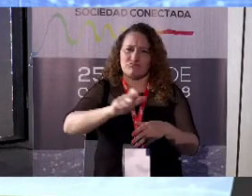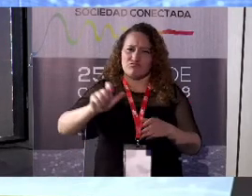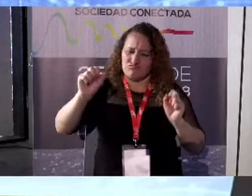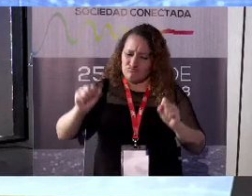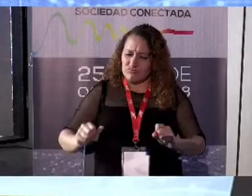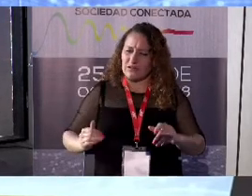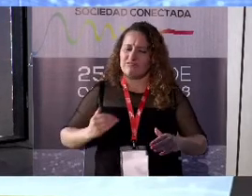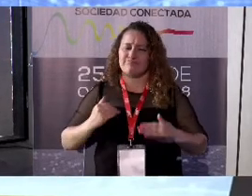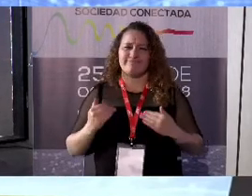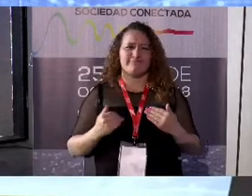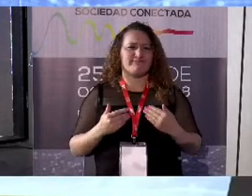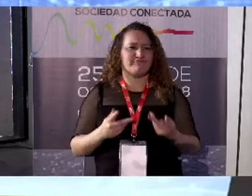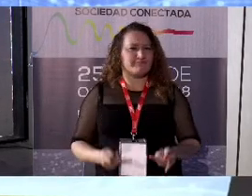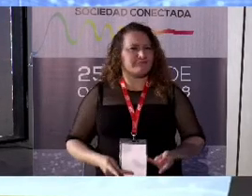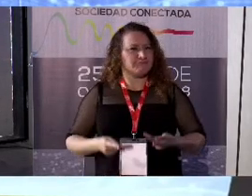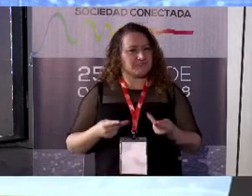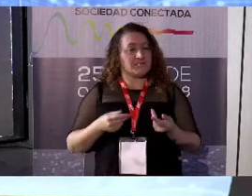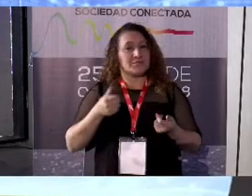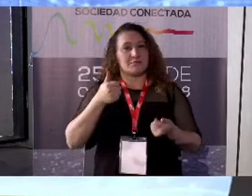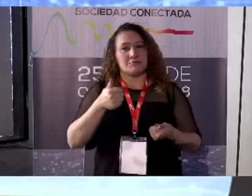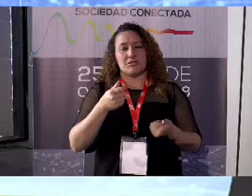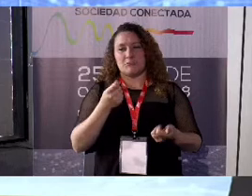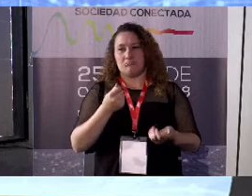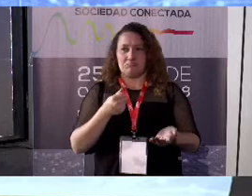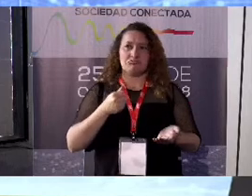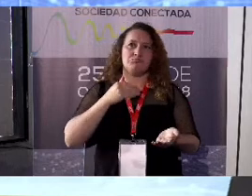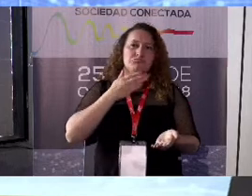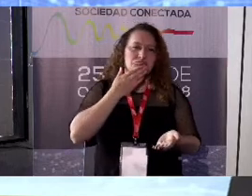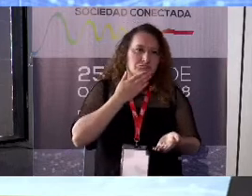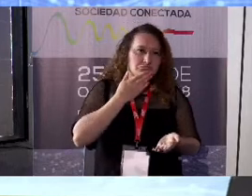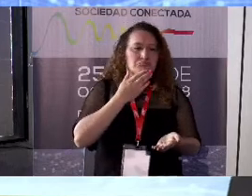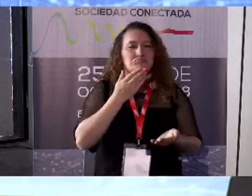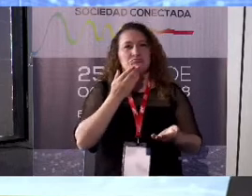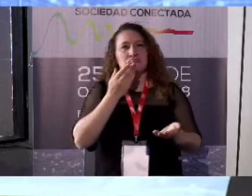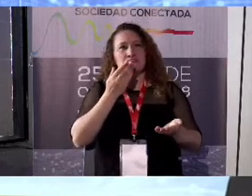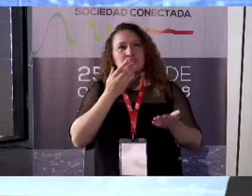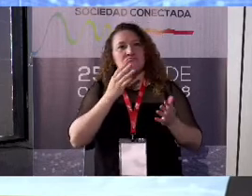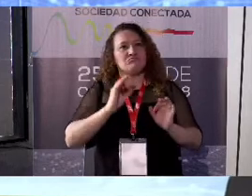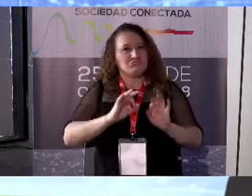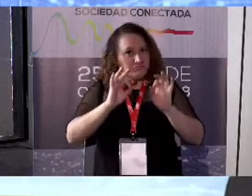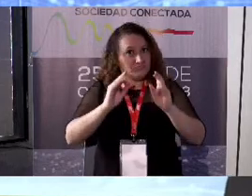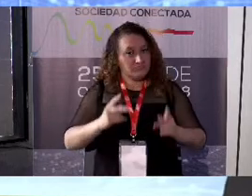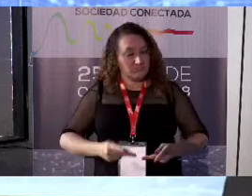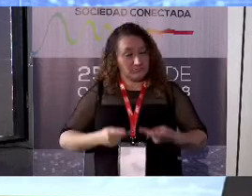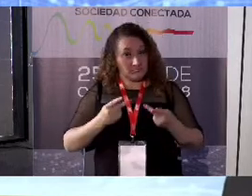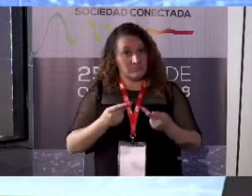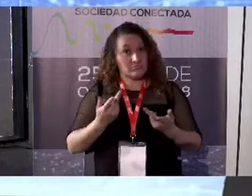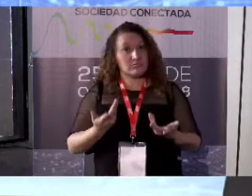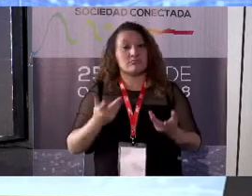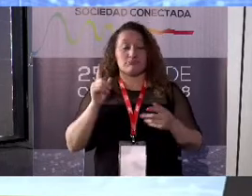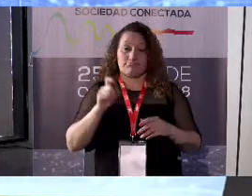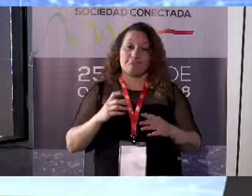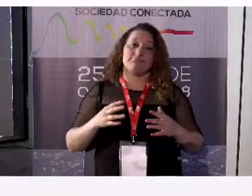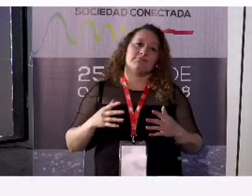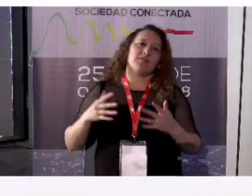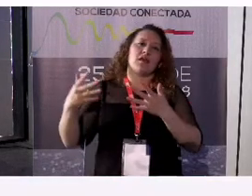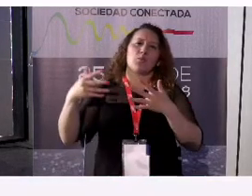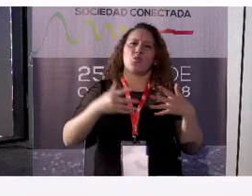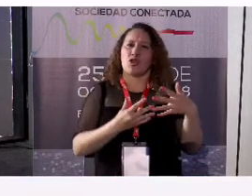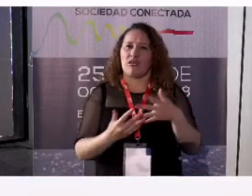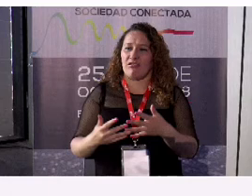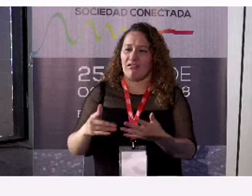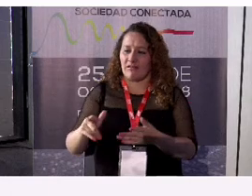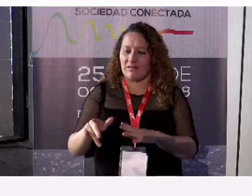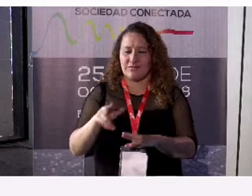plena El Progreso económico y tecnológico debe de producirse también en armonía con la naturaleza es muy